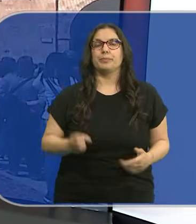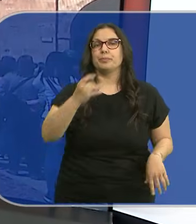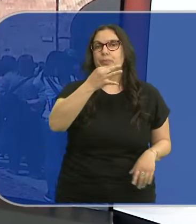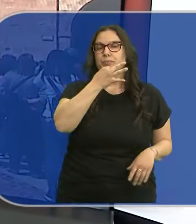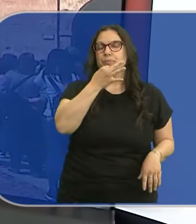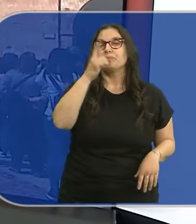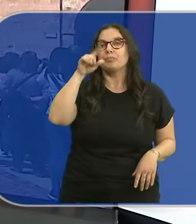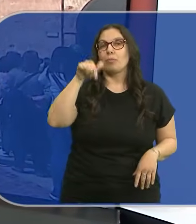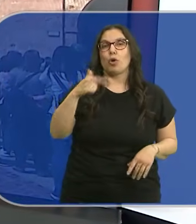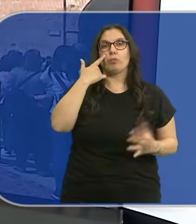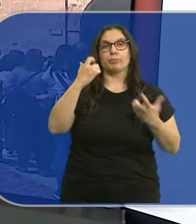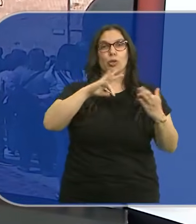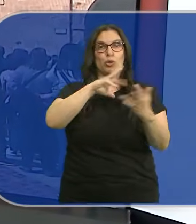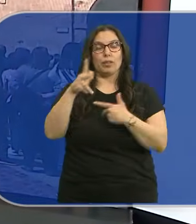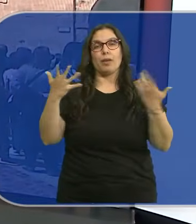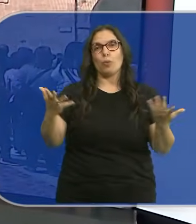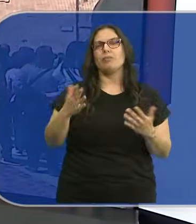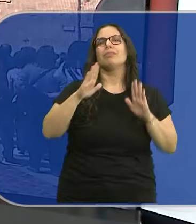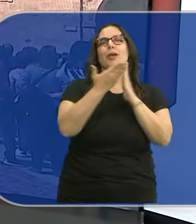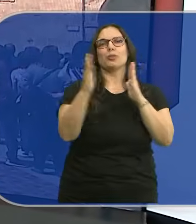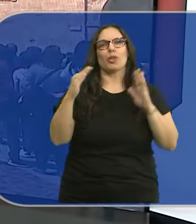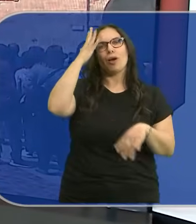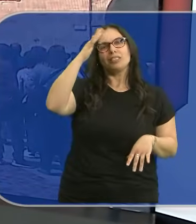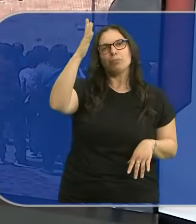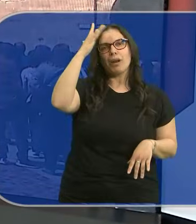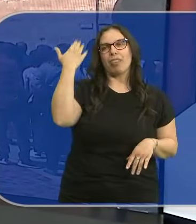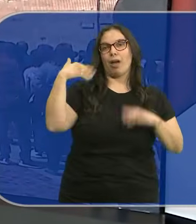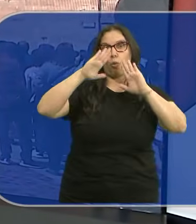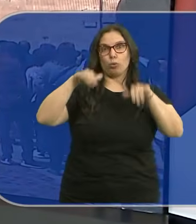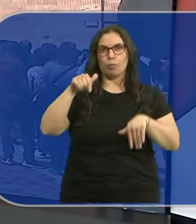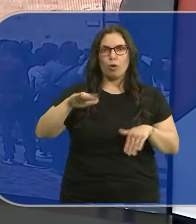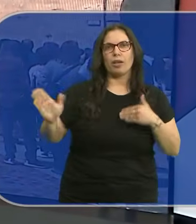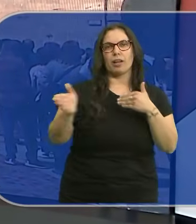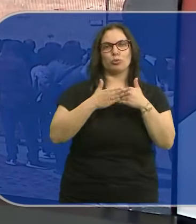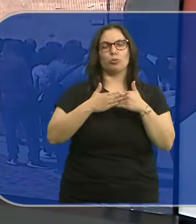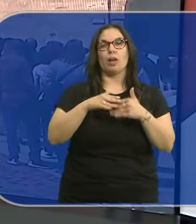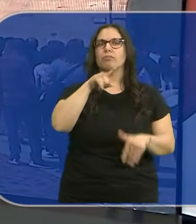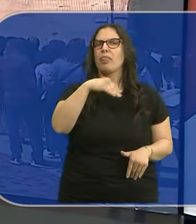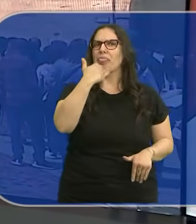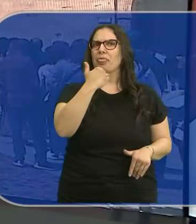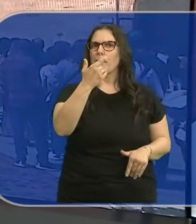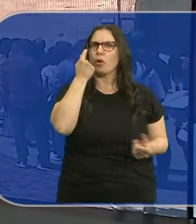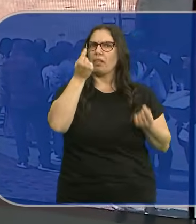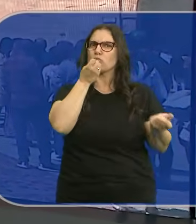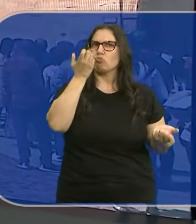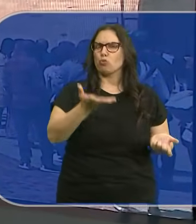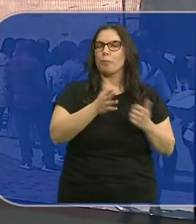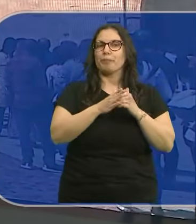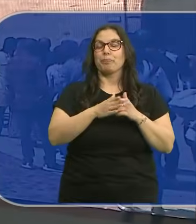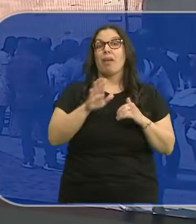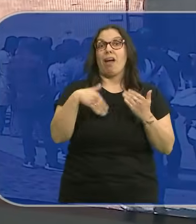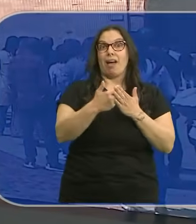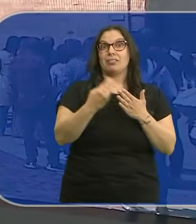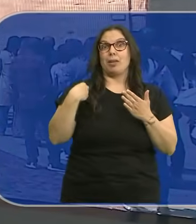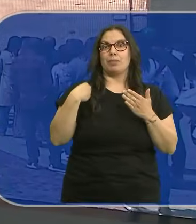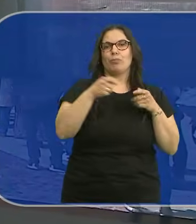Buenas tardes, también hoy es noticia Esperanza. La última edición de las Edades del Hombre se ha clausurado en Zamora con muy buenos datos. De hecho, tuvo que prorrogarse